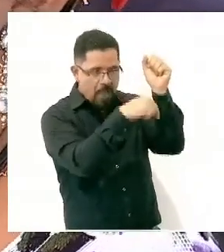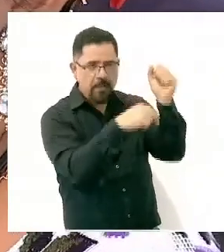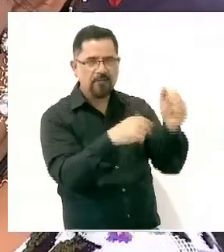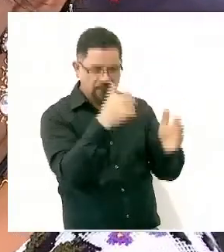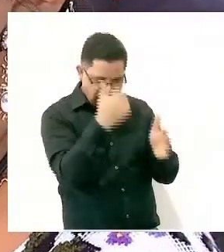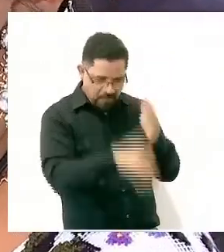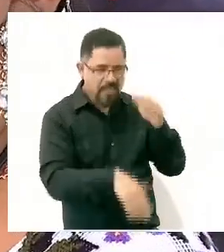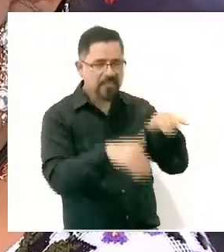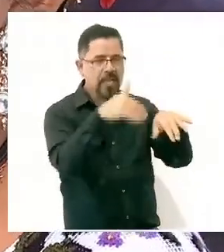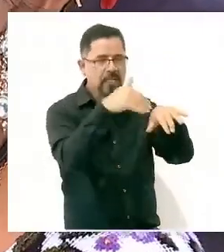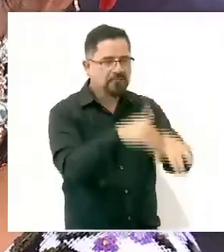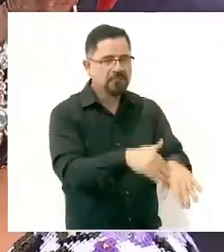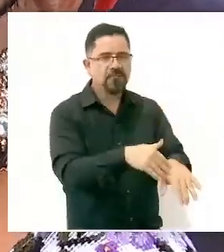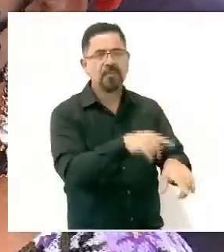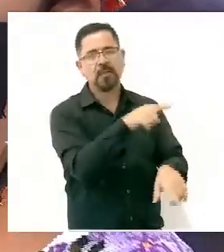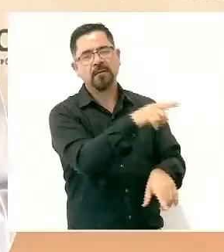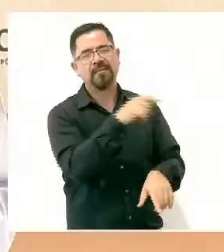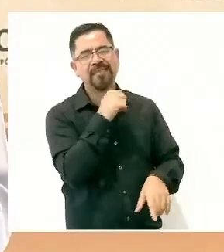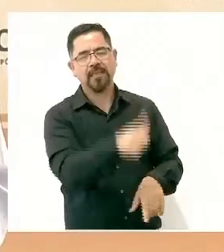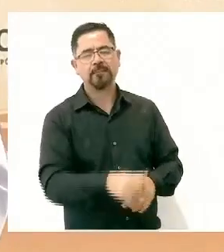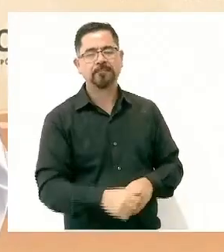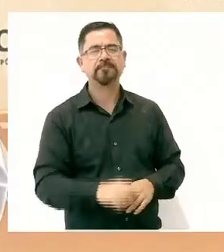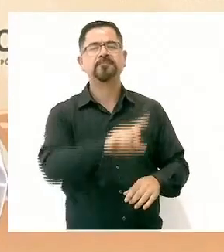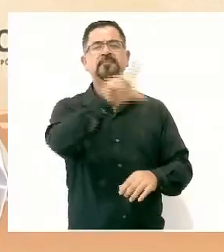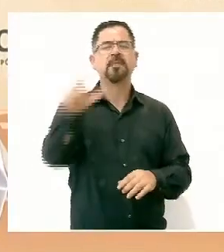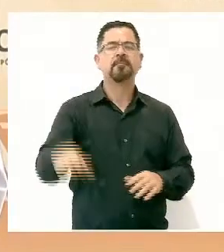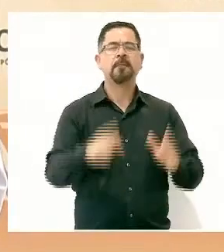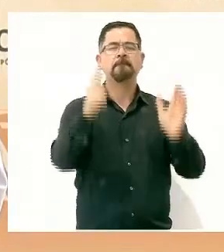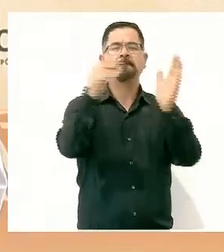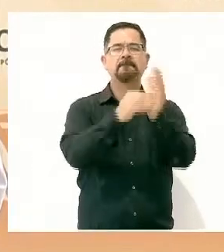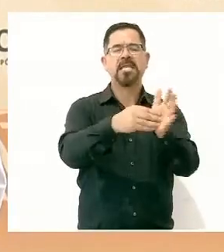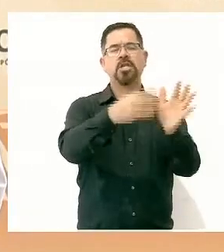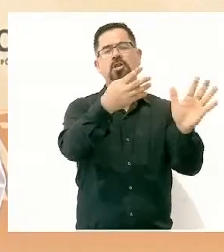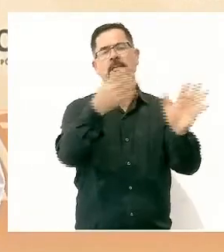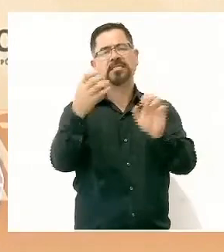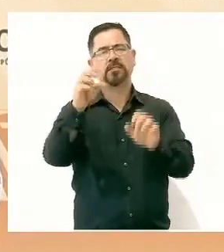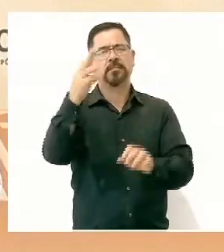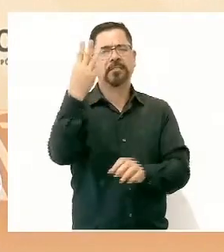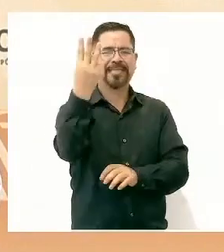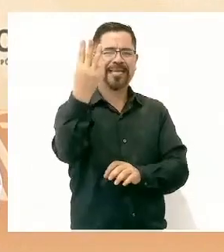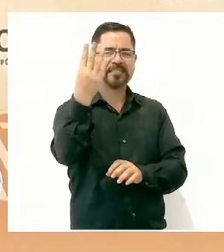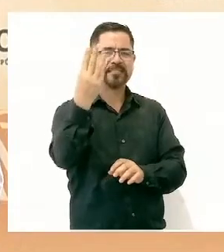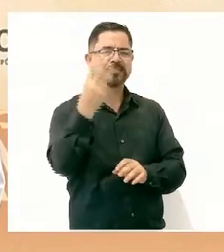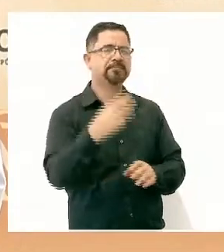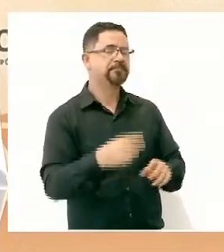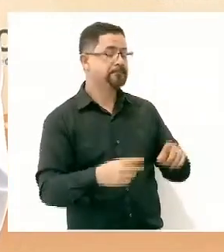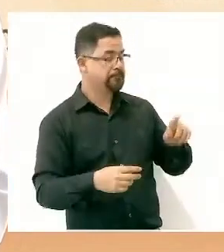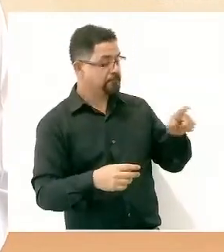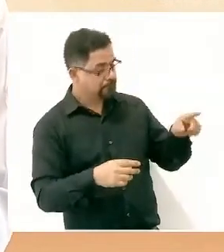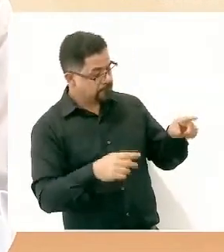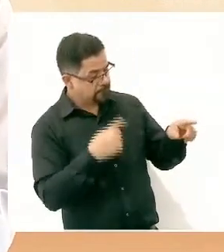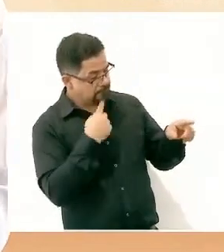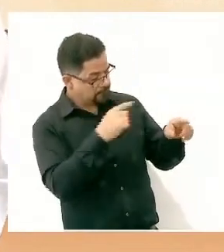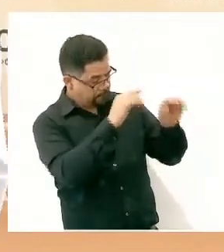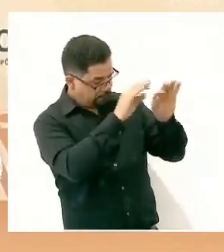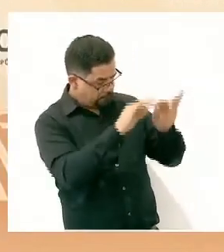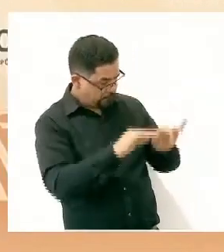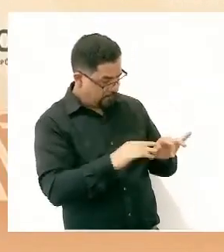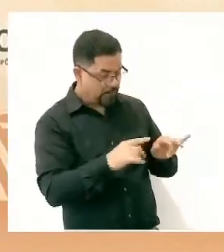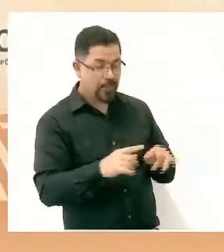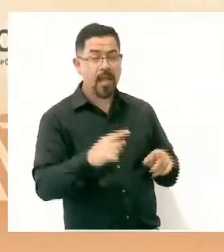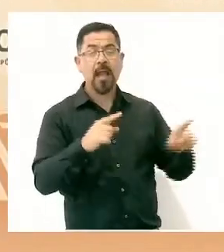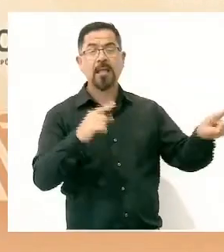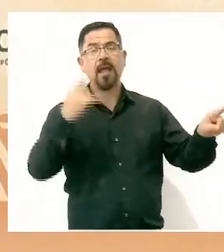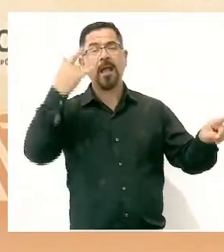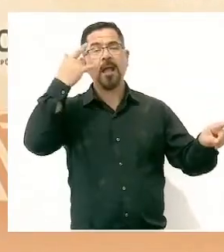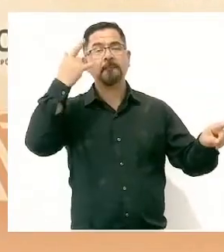En 1903 informa que el estado de Campeche, donde también se habían rebelado los mayas,